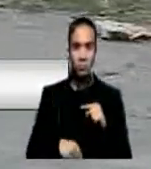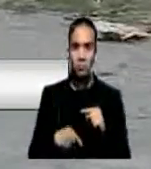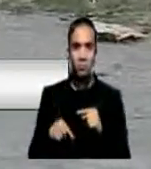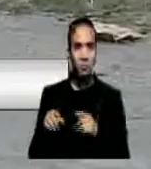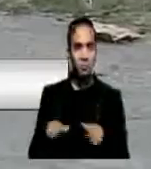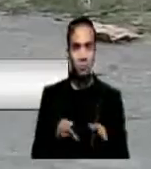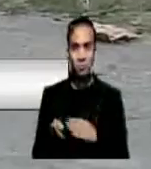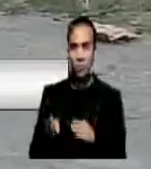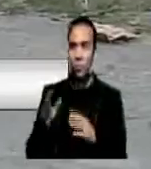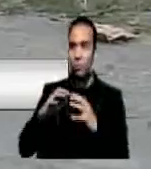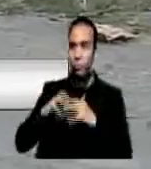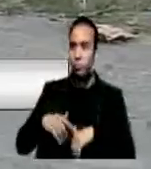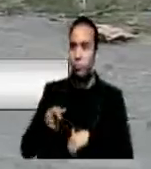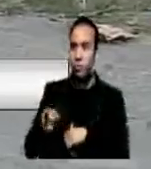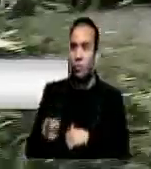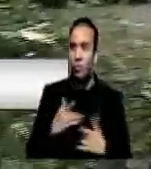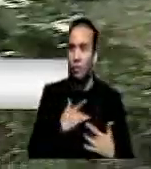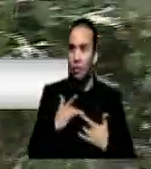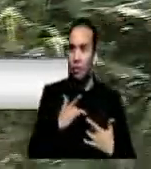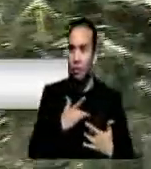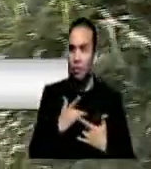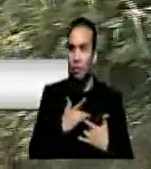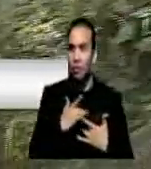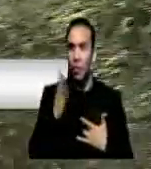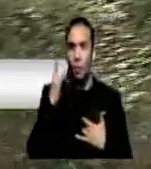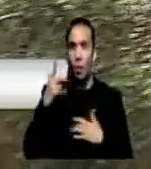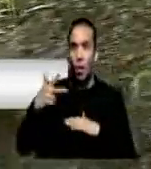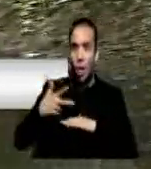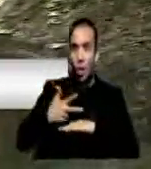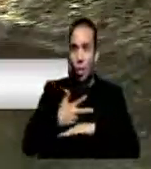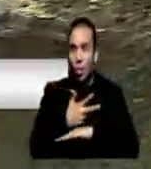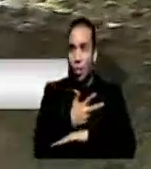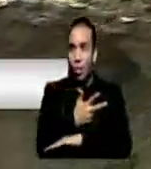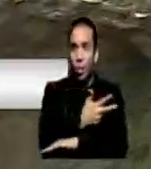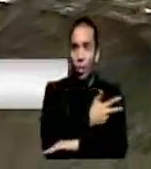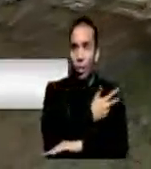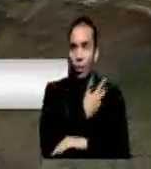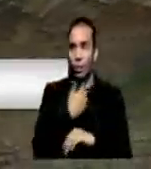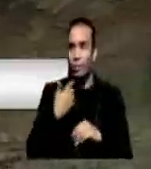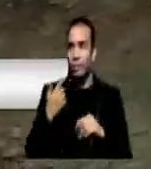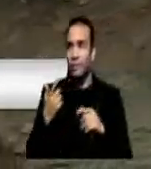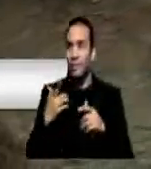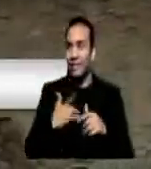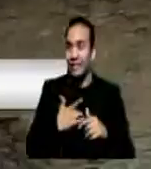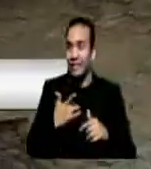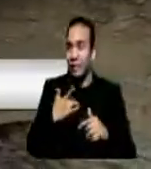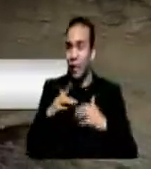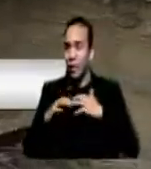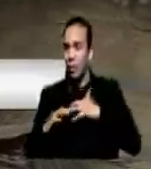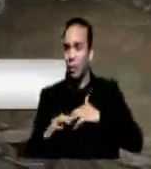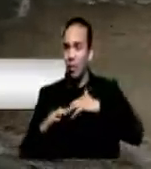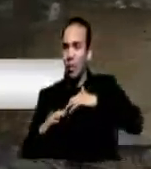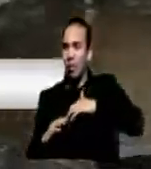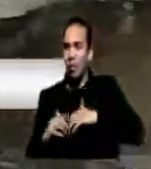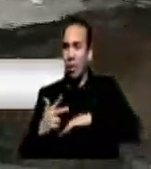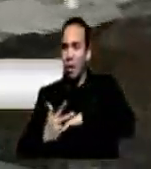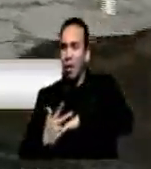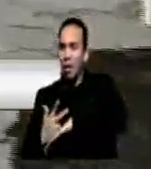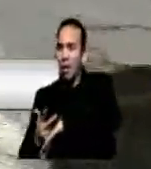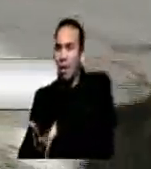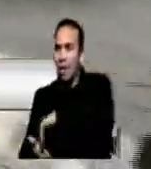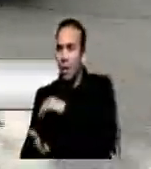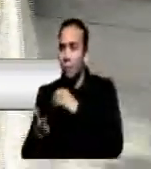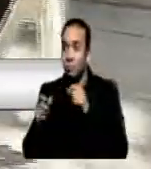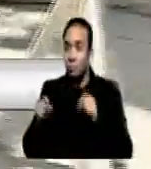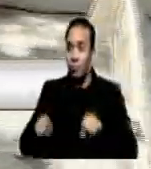este socavón les roba su tranquilidad en especial cuando tienen que transitar por aquí y sentir la misma sensación que jugar las ruleta